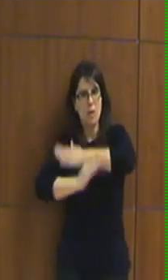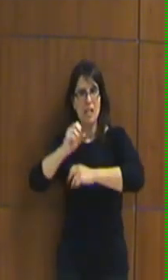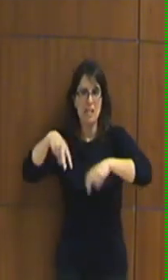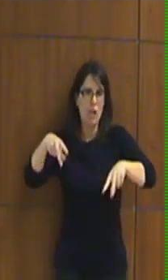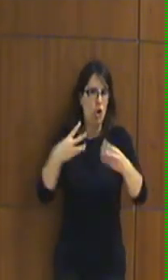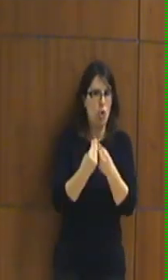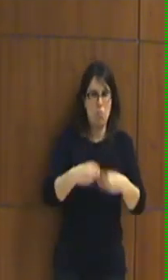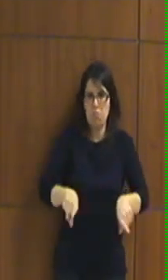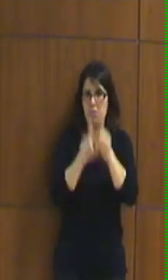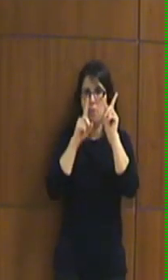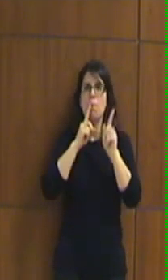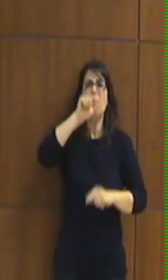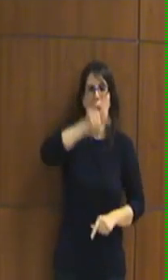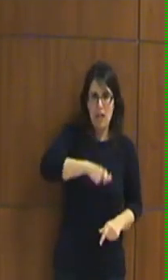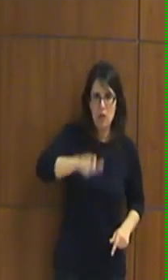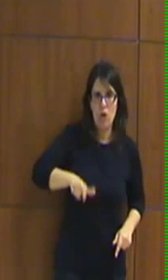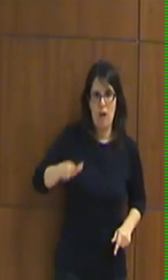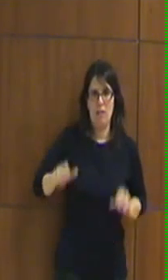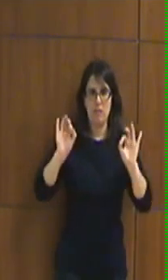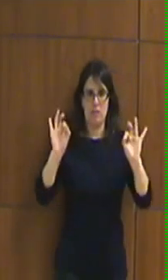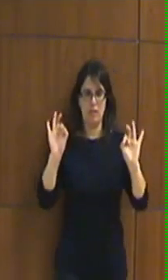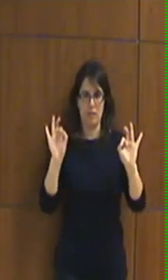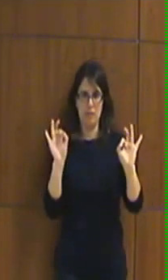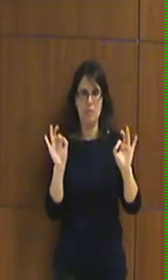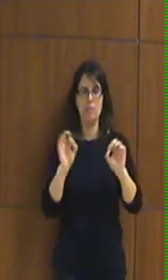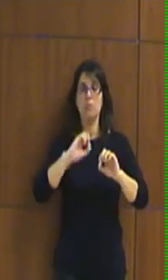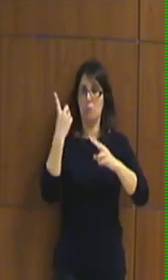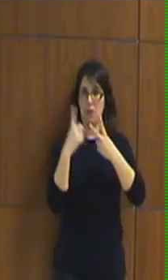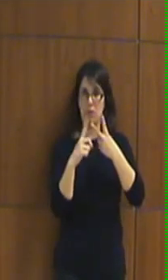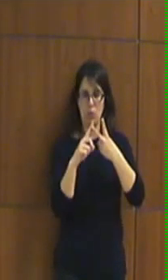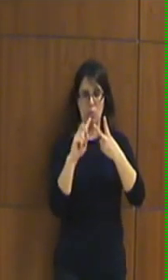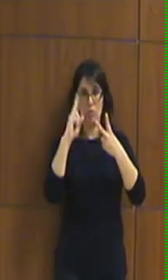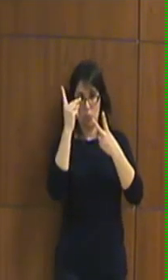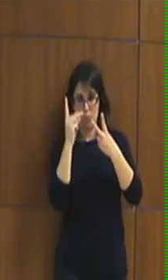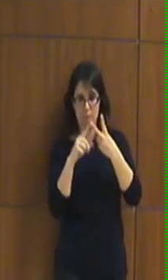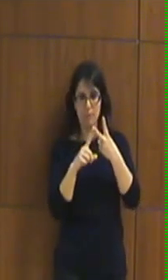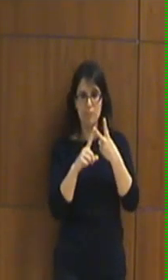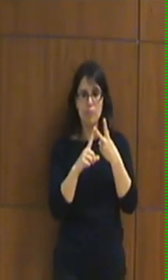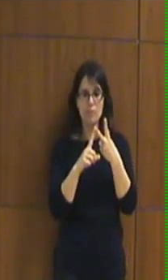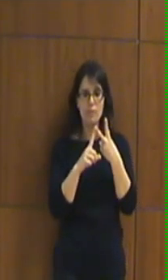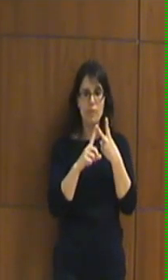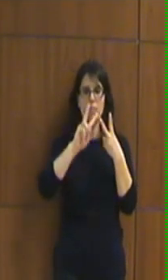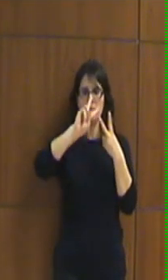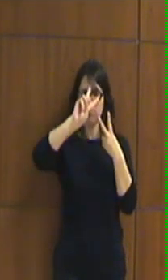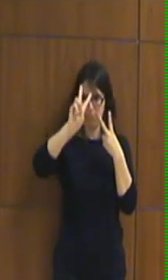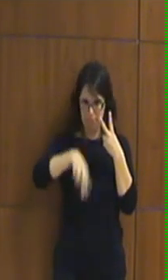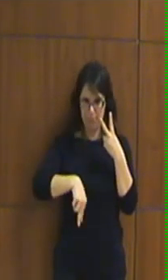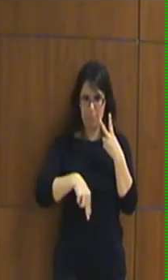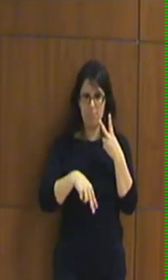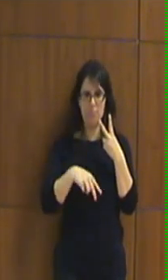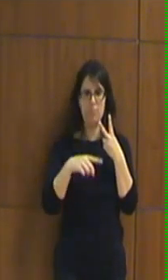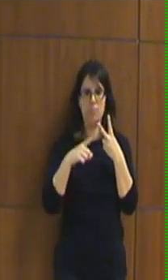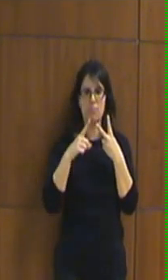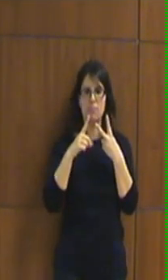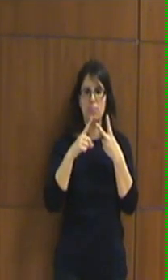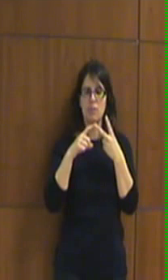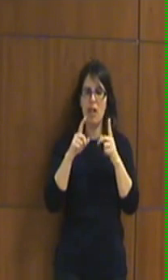barreras de su discapacidad propia. 2, que tienen un valor, aportan un valor a las compañías